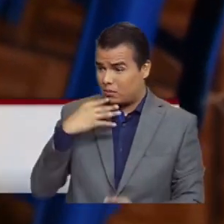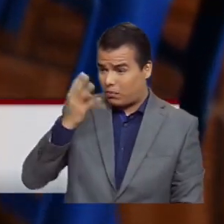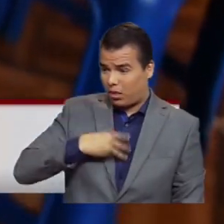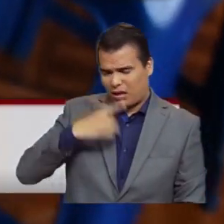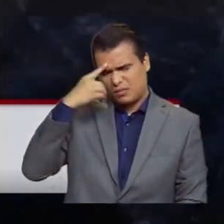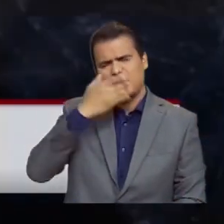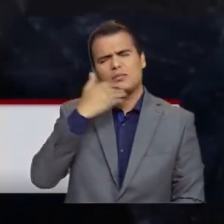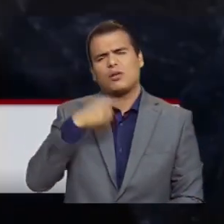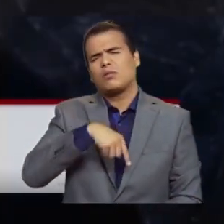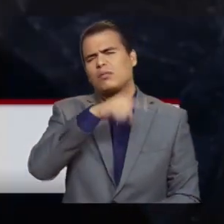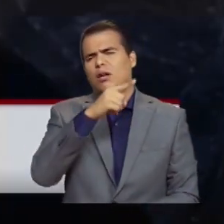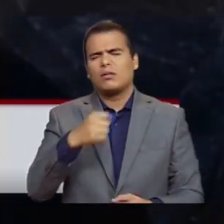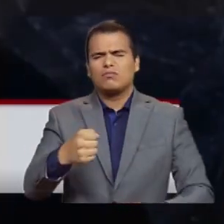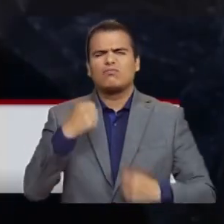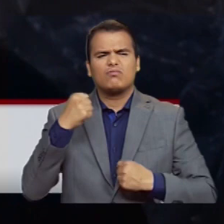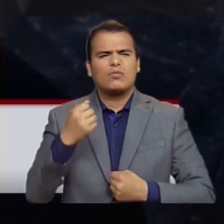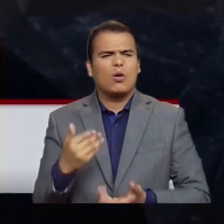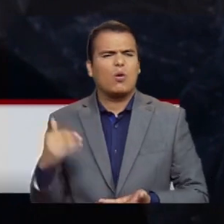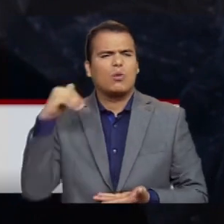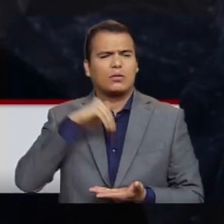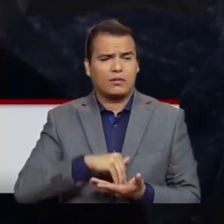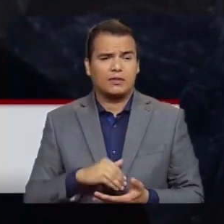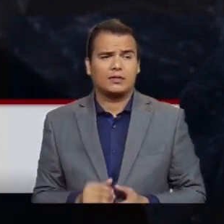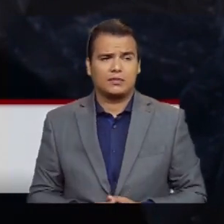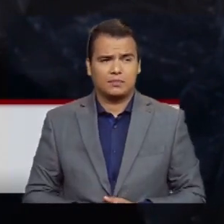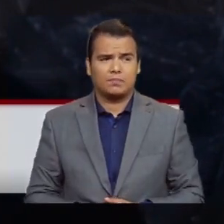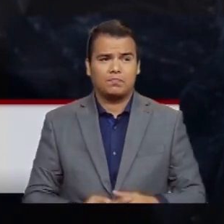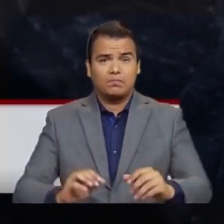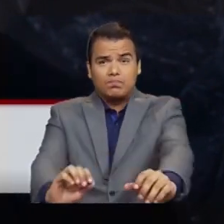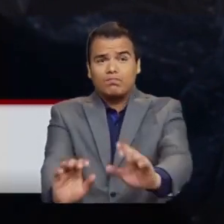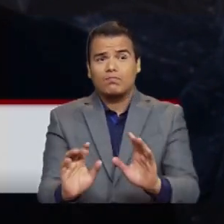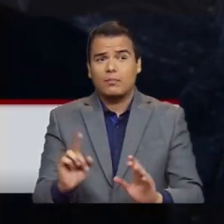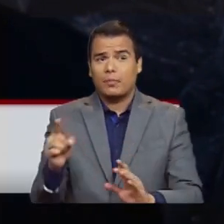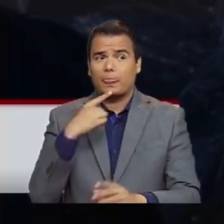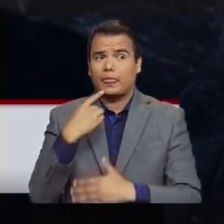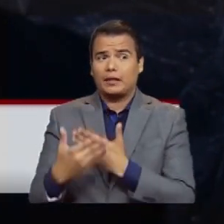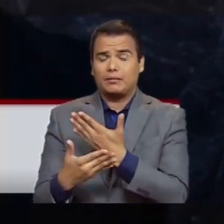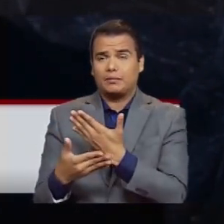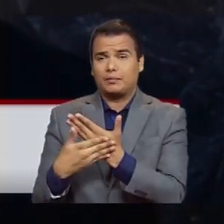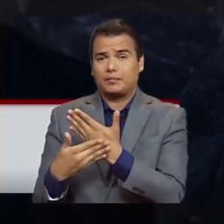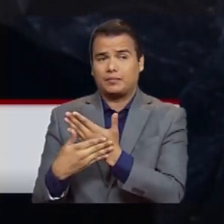las armas. Eso también decía él,